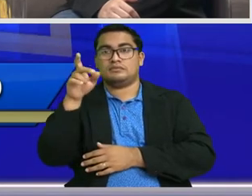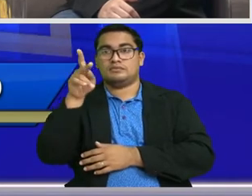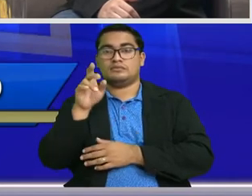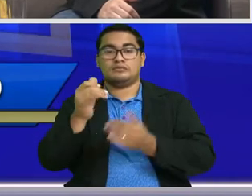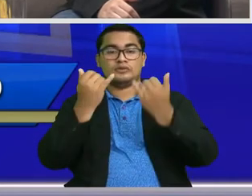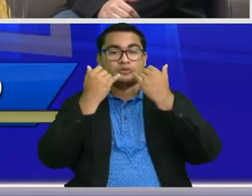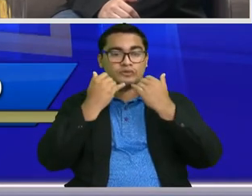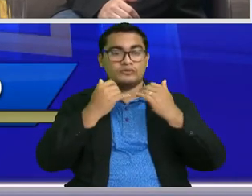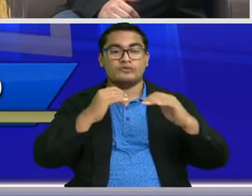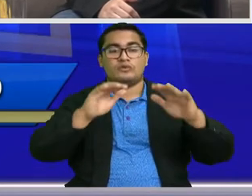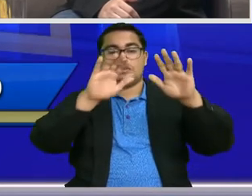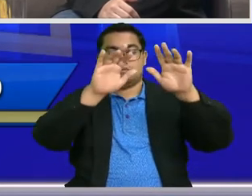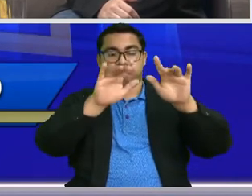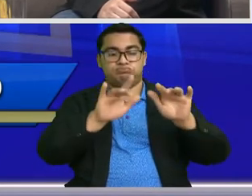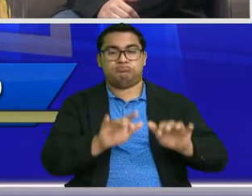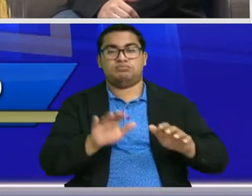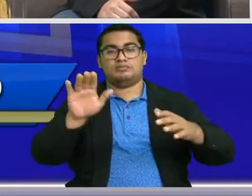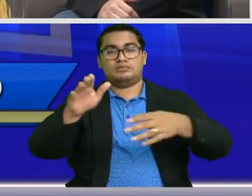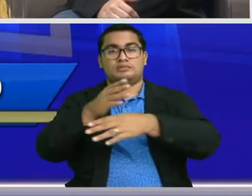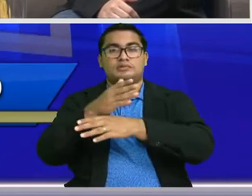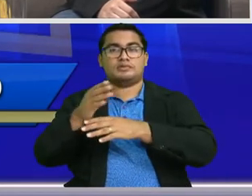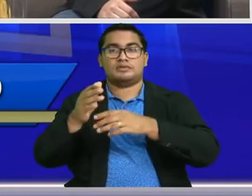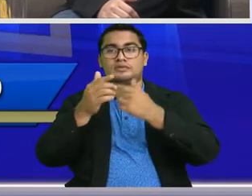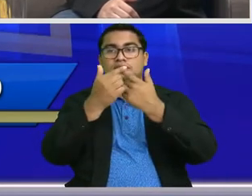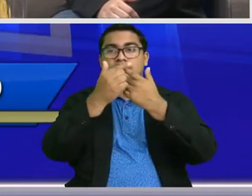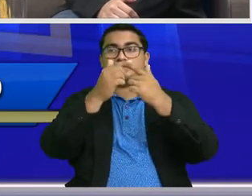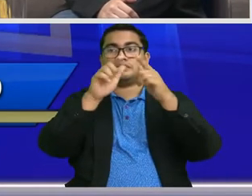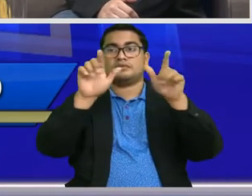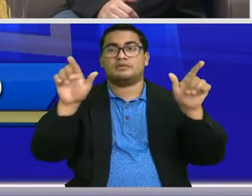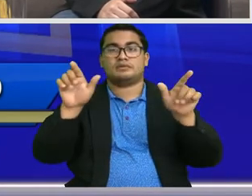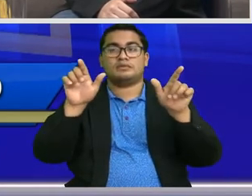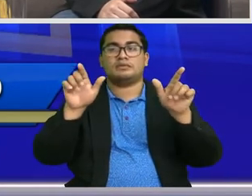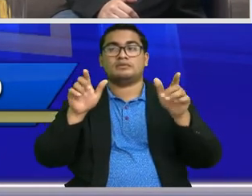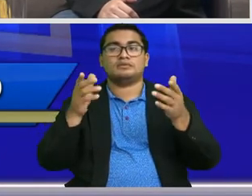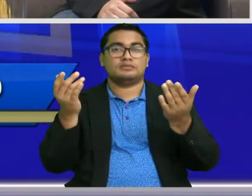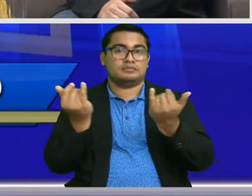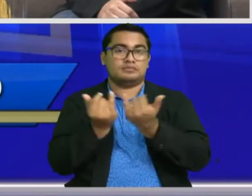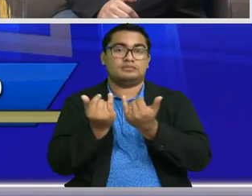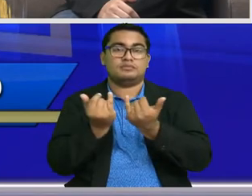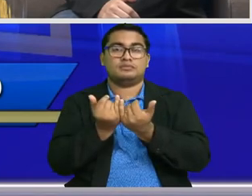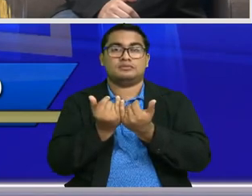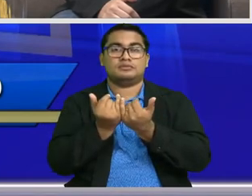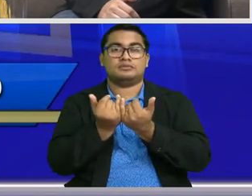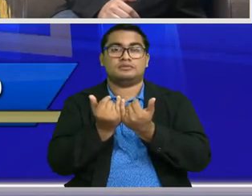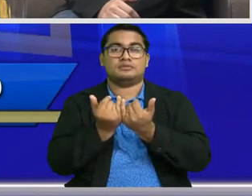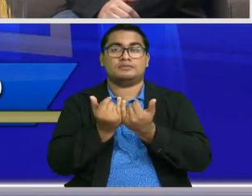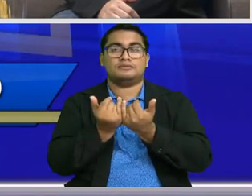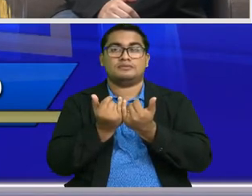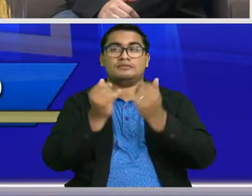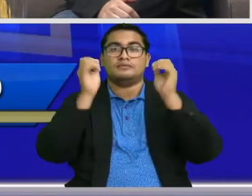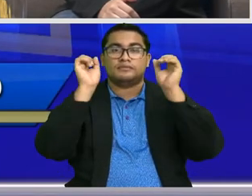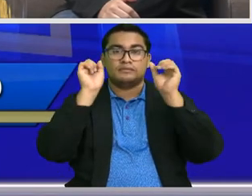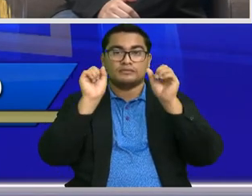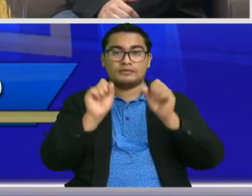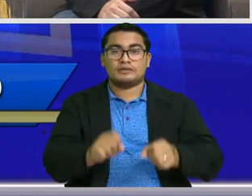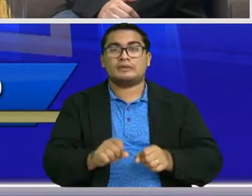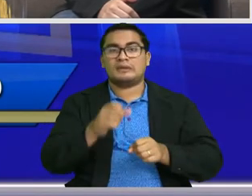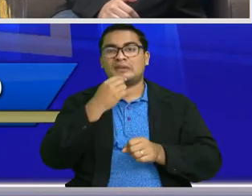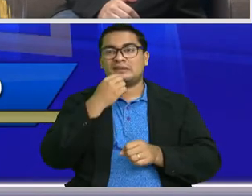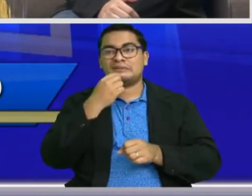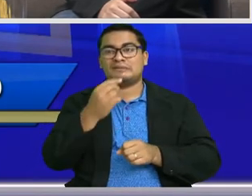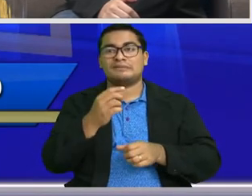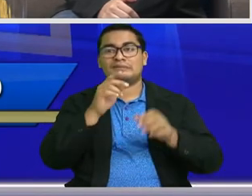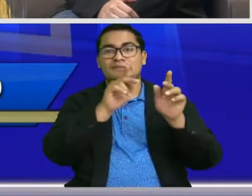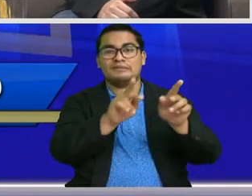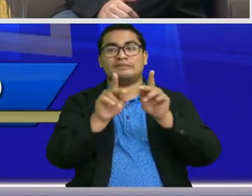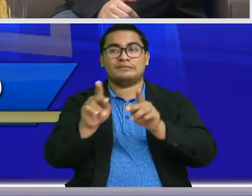porque son espacios completamente gratuitos, ¿verdad? La Expo Pyme es un espacio completamente gratuito donde van a poder llegar las